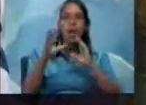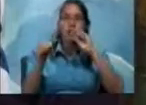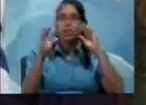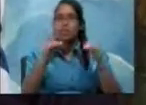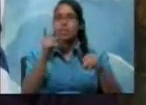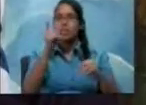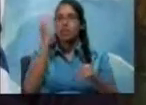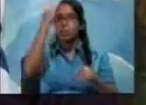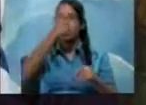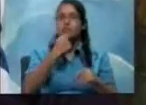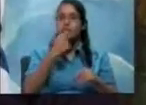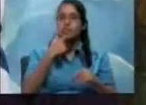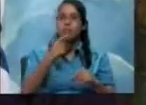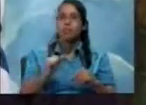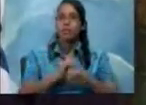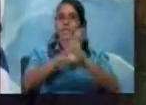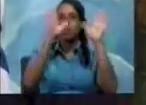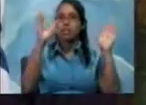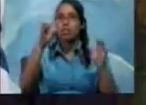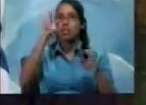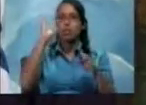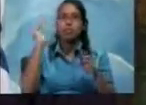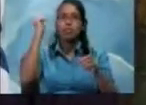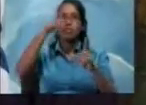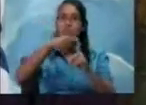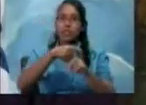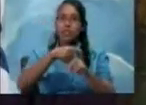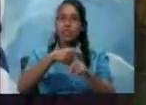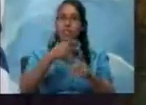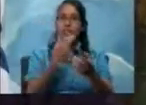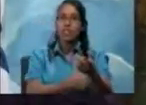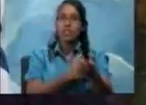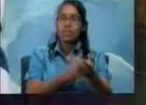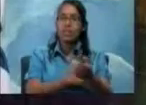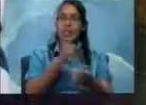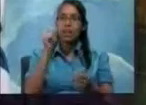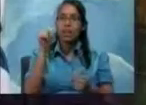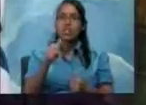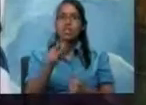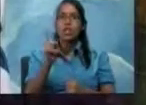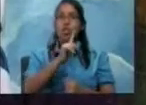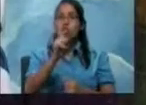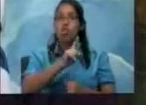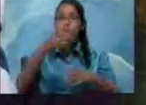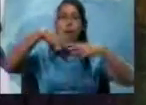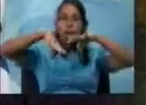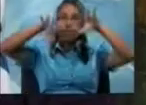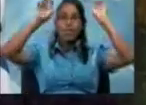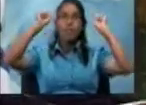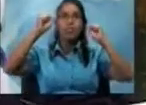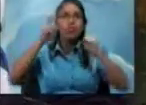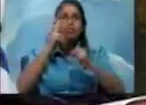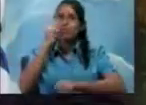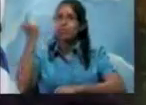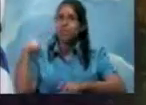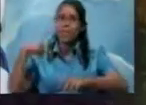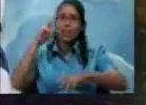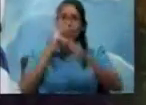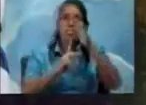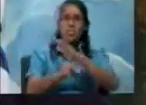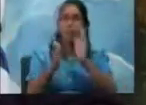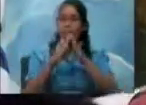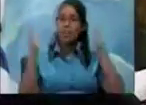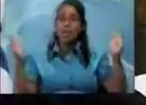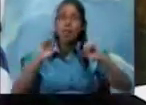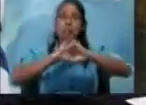esta preciosa mañana a través de Dios a través de usted hermano Pedro aquí no entendió El gran milagro que